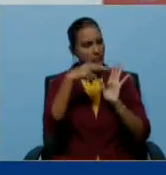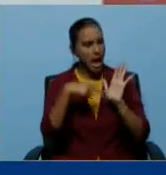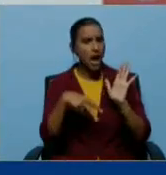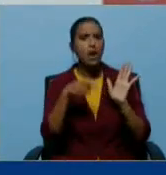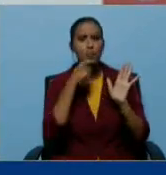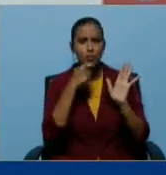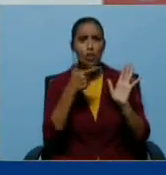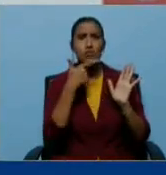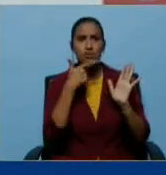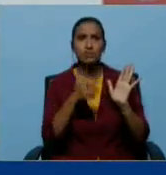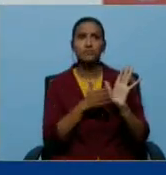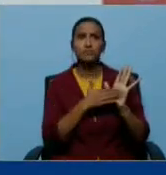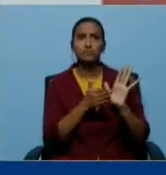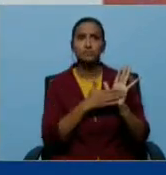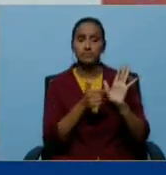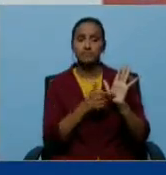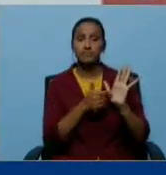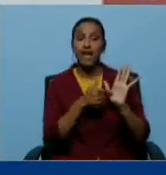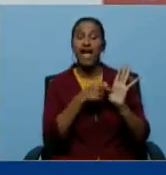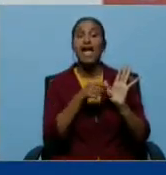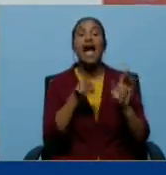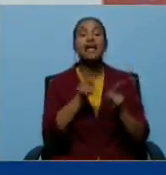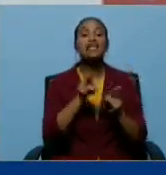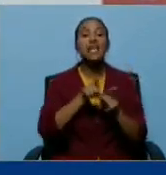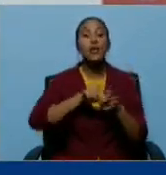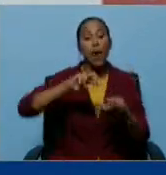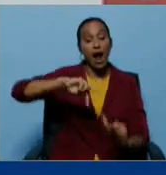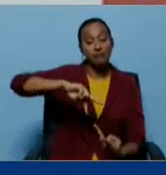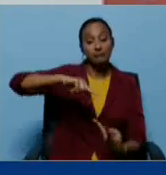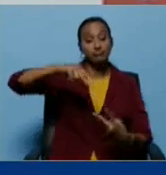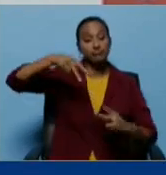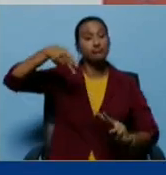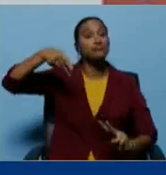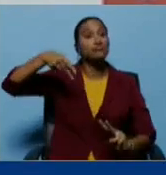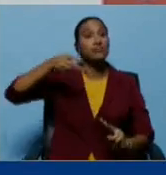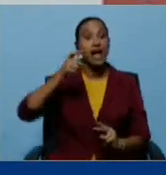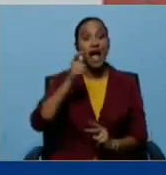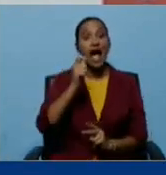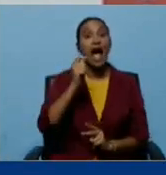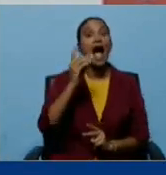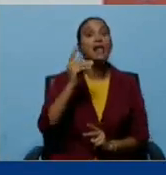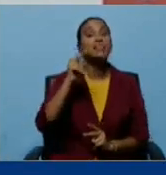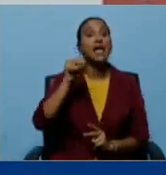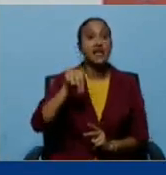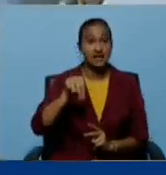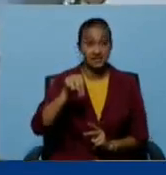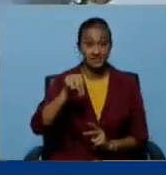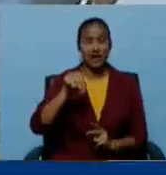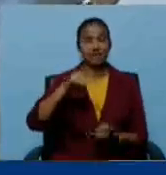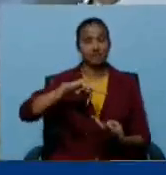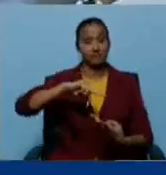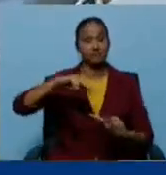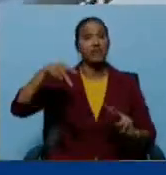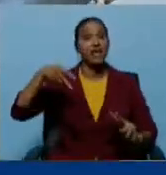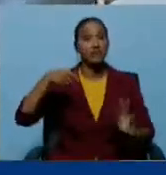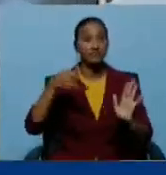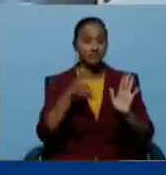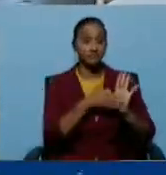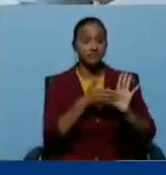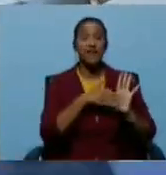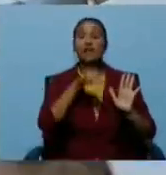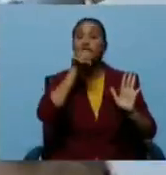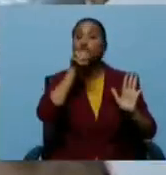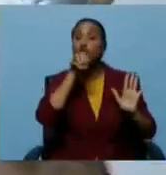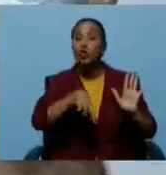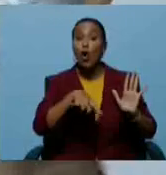es. Aquí está la Génesis. No Génesis Garber, no. La Génesis